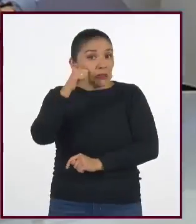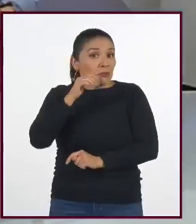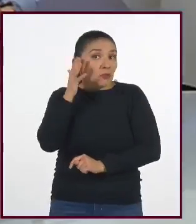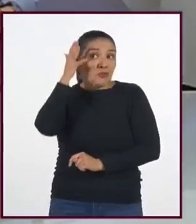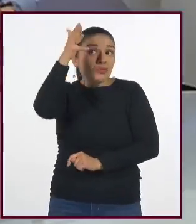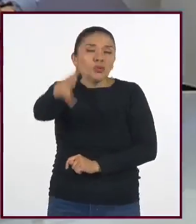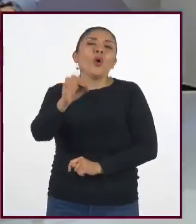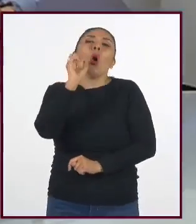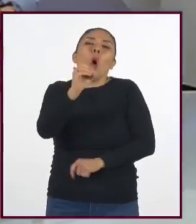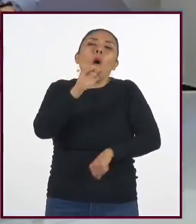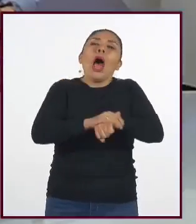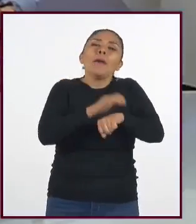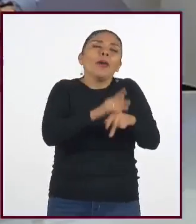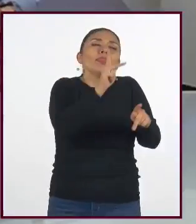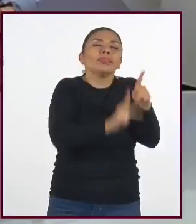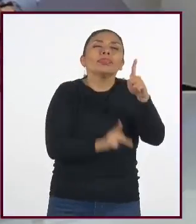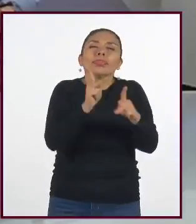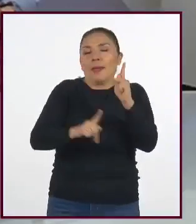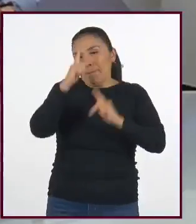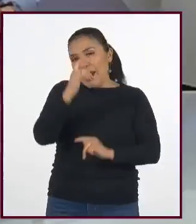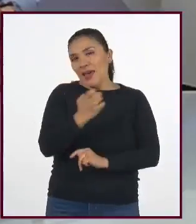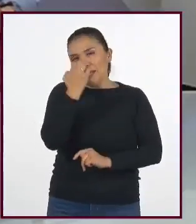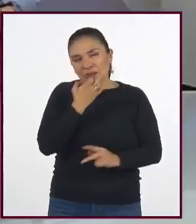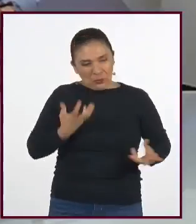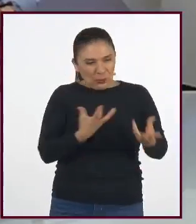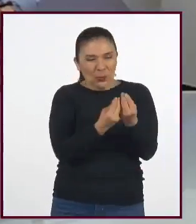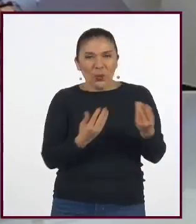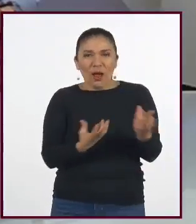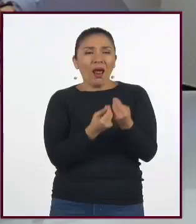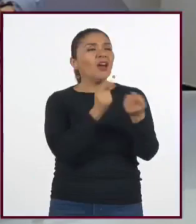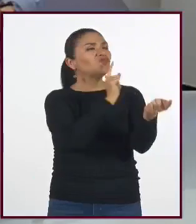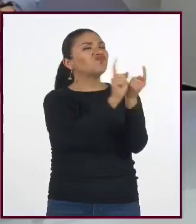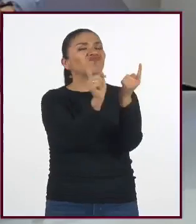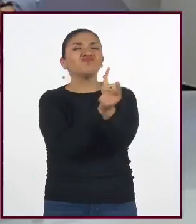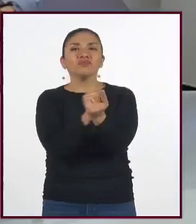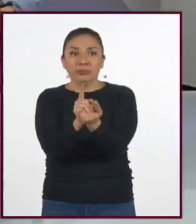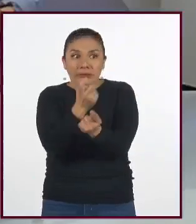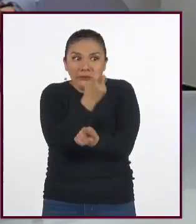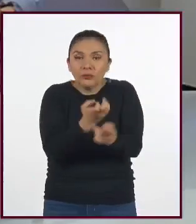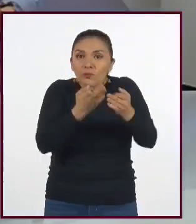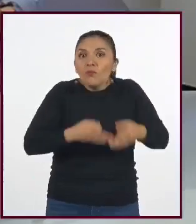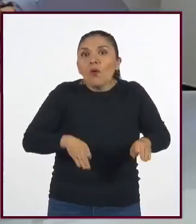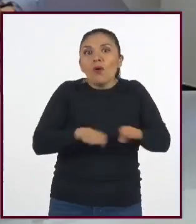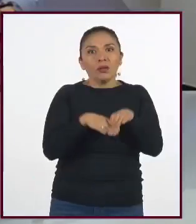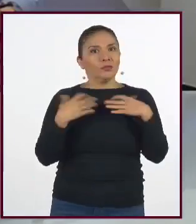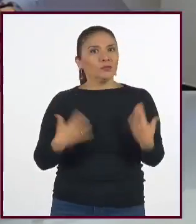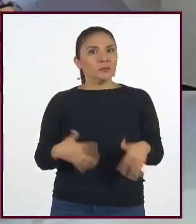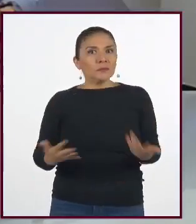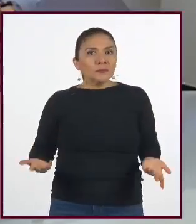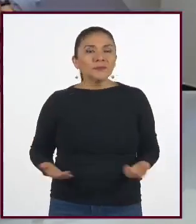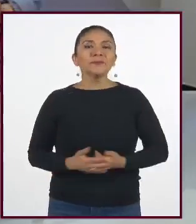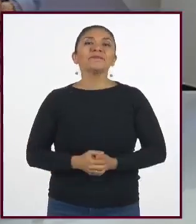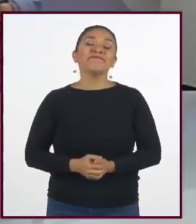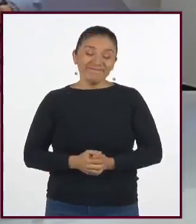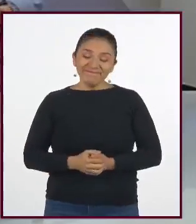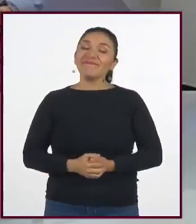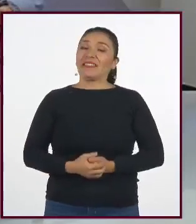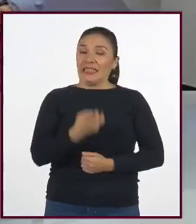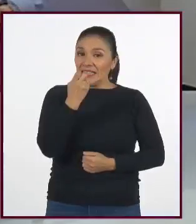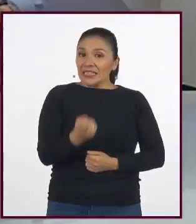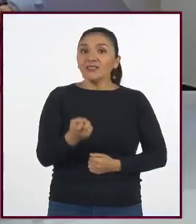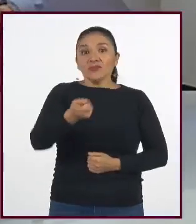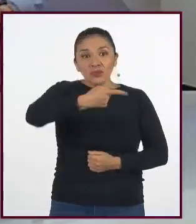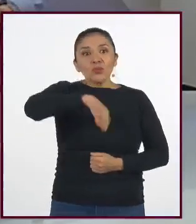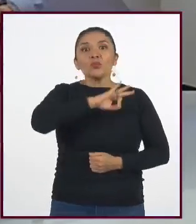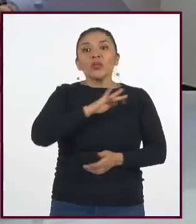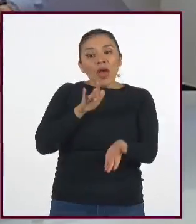parte de su vida, al menos académica. Claro. Entonces, por supuesto que tienen un rol fundamental. Por supuesto. Y bueno, son quienes pueden dar